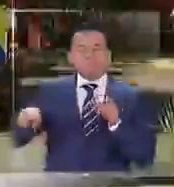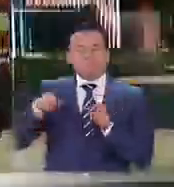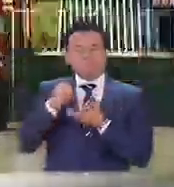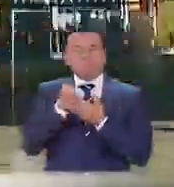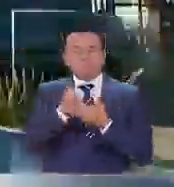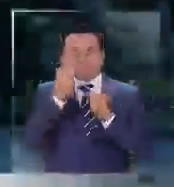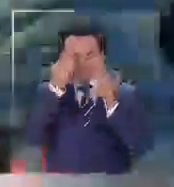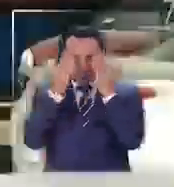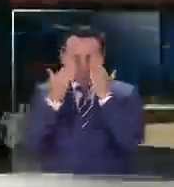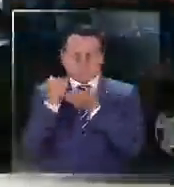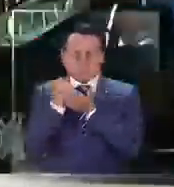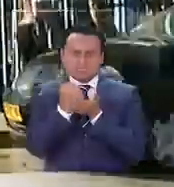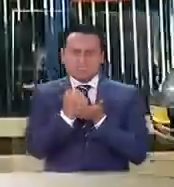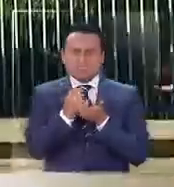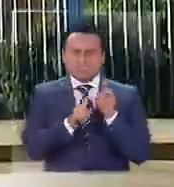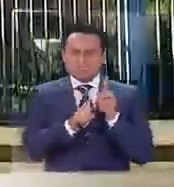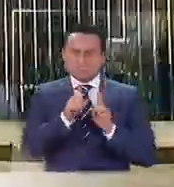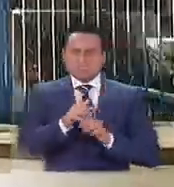ayuda psiquiátrica.